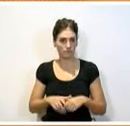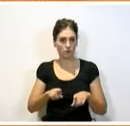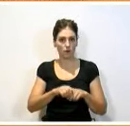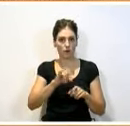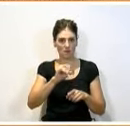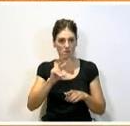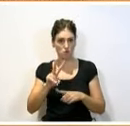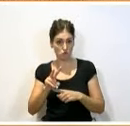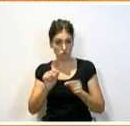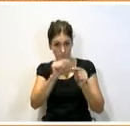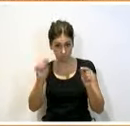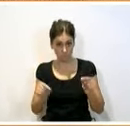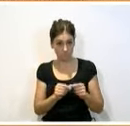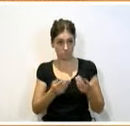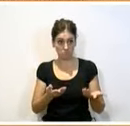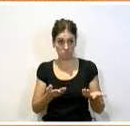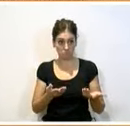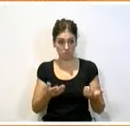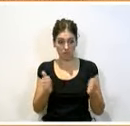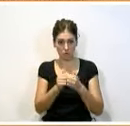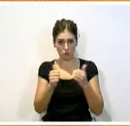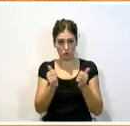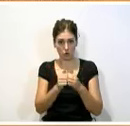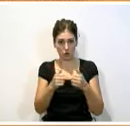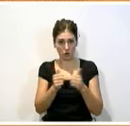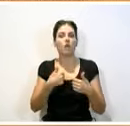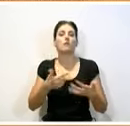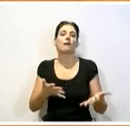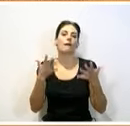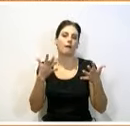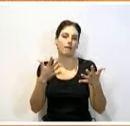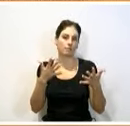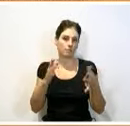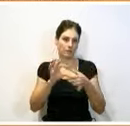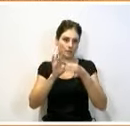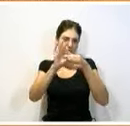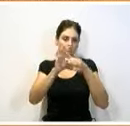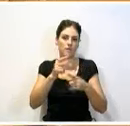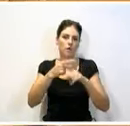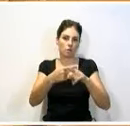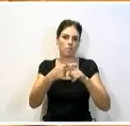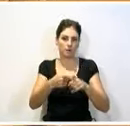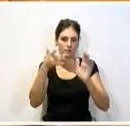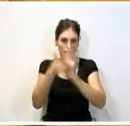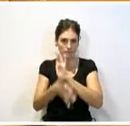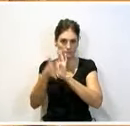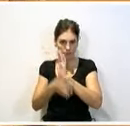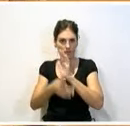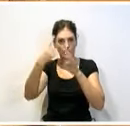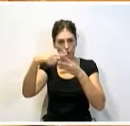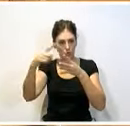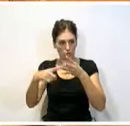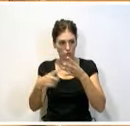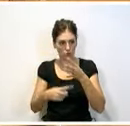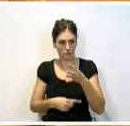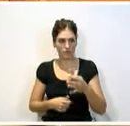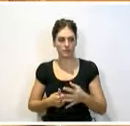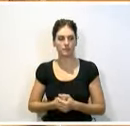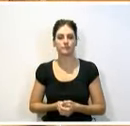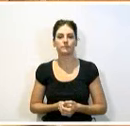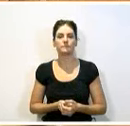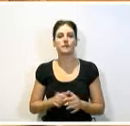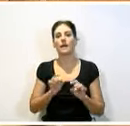barroca. A mí me gusta, a mí me gusta. Yo encantado de partir con usted y explicar cosas.